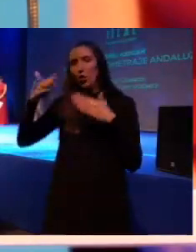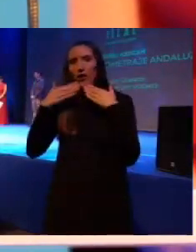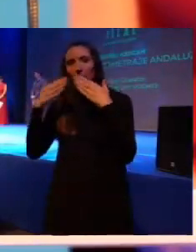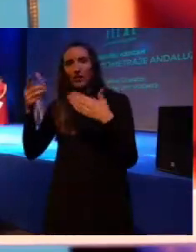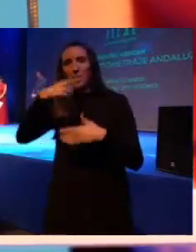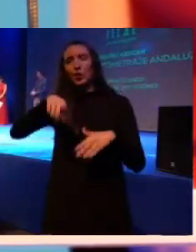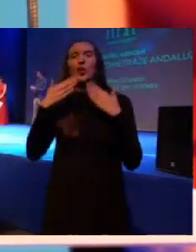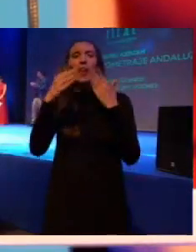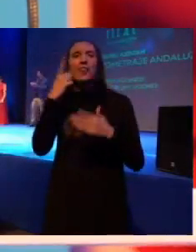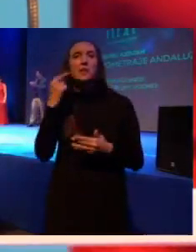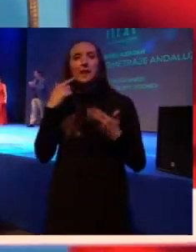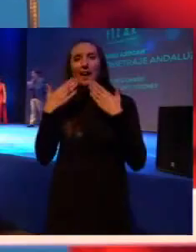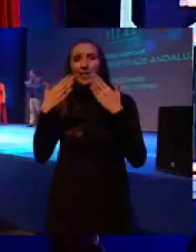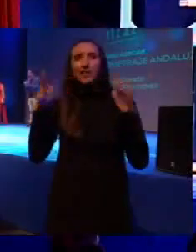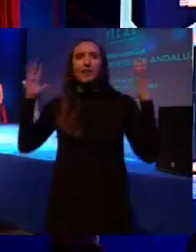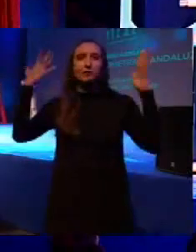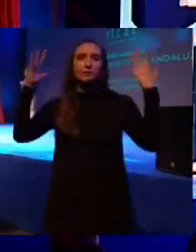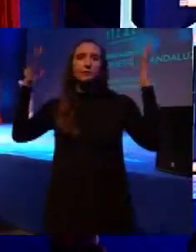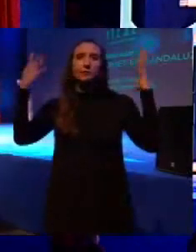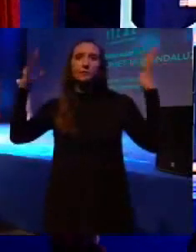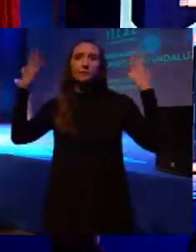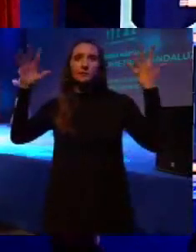Muchas gracias, Almería. Gracias.